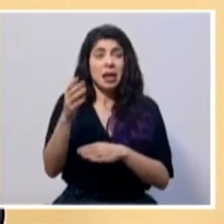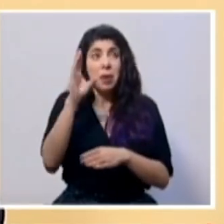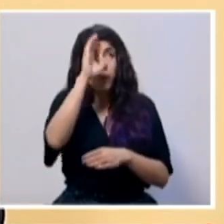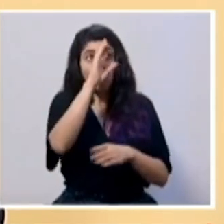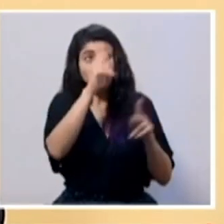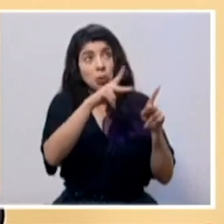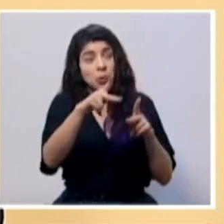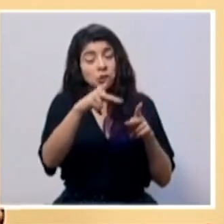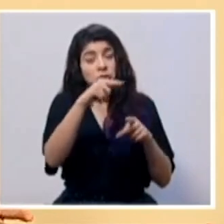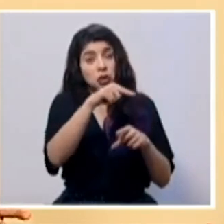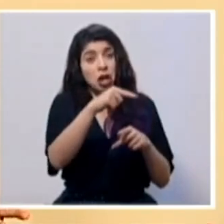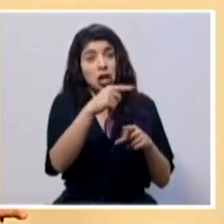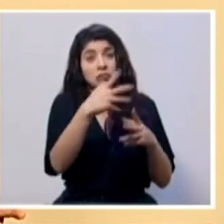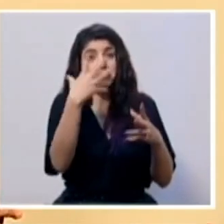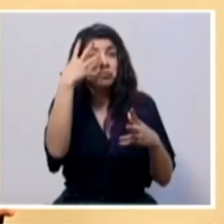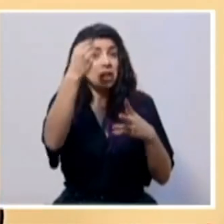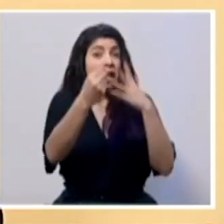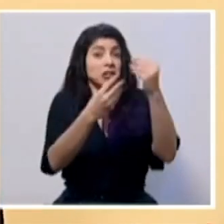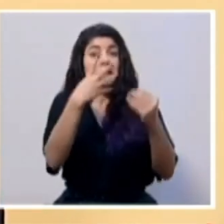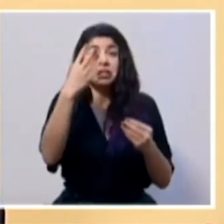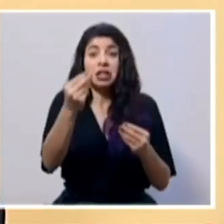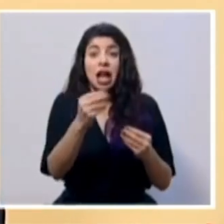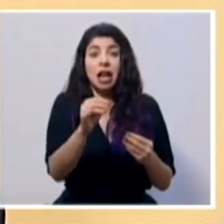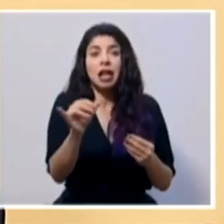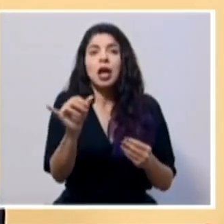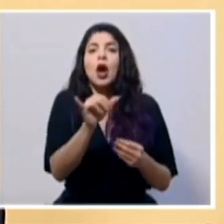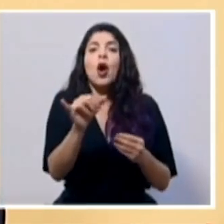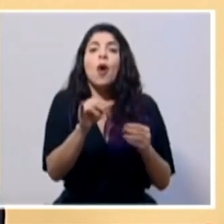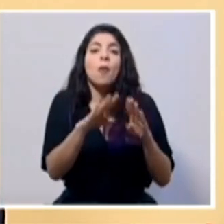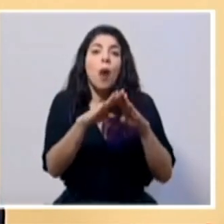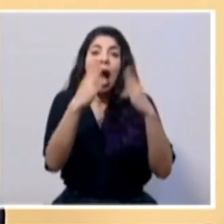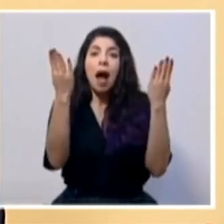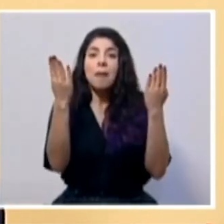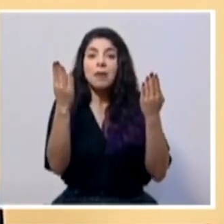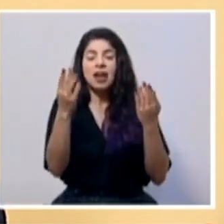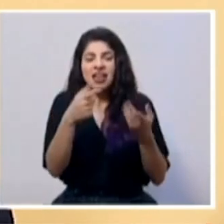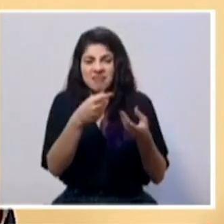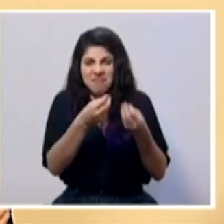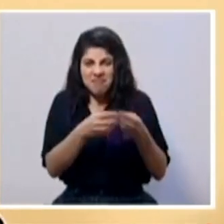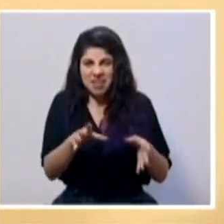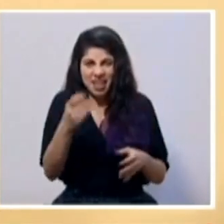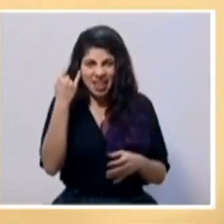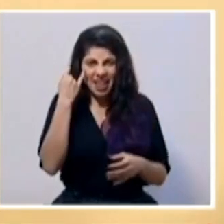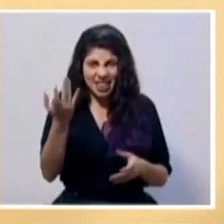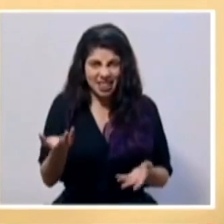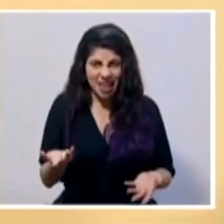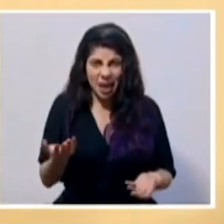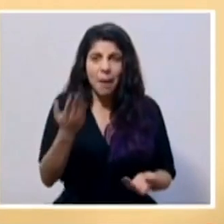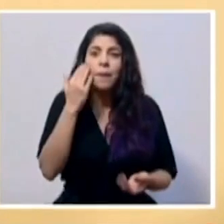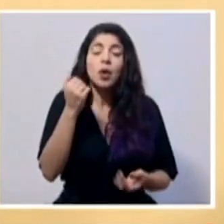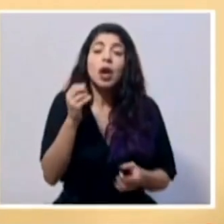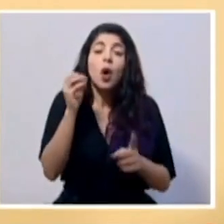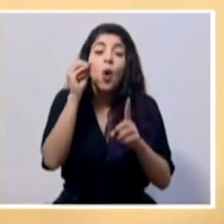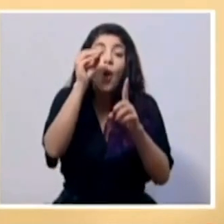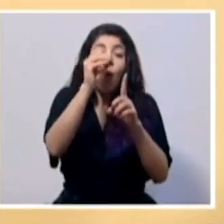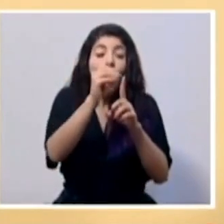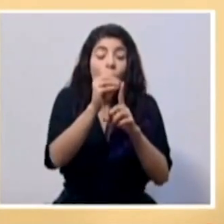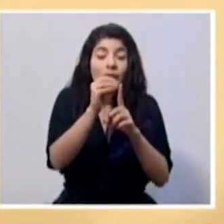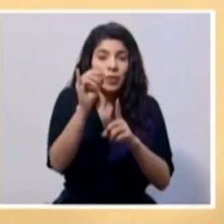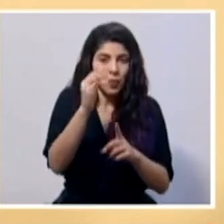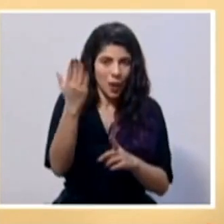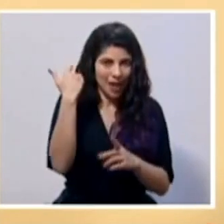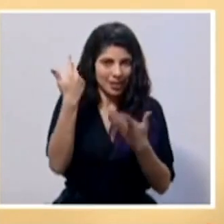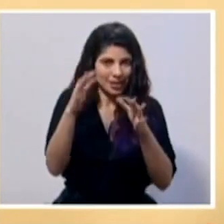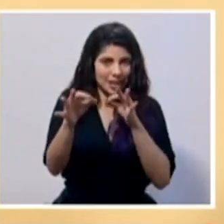se pueda mover como si estuviéramos en una etapa de apertura, pues entonces pierde mucho sentido, porque lo que estamos buscando es justamente lo que ya explicaba